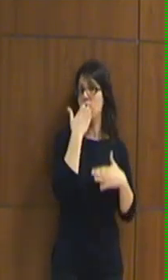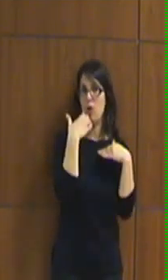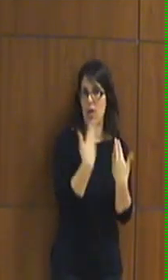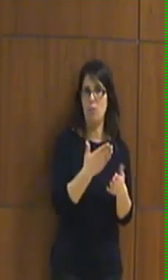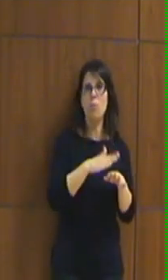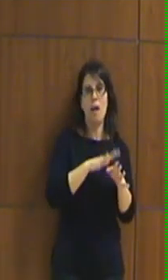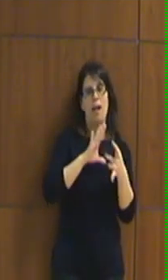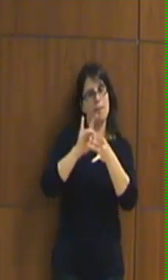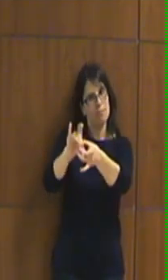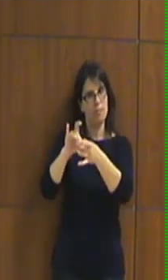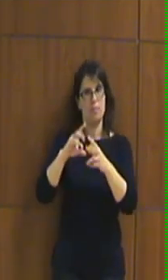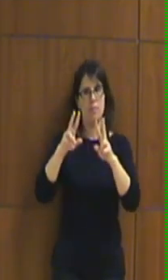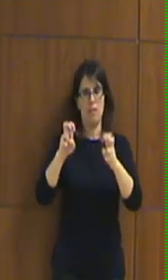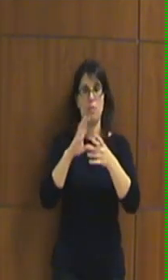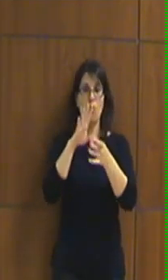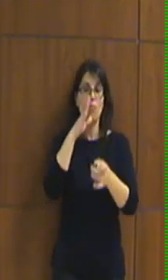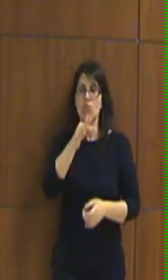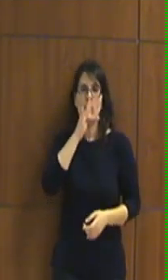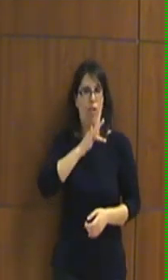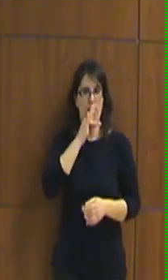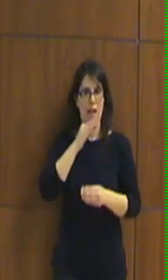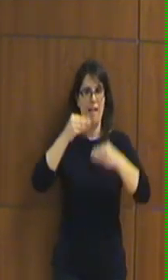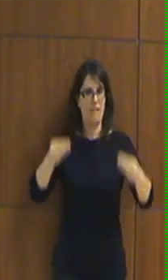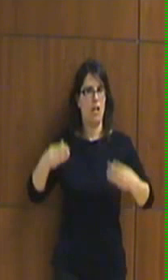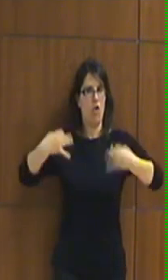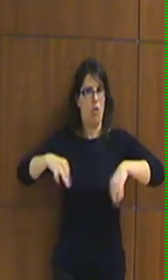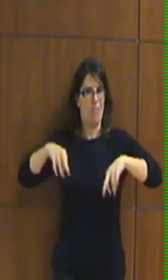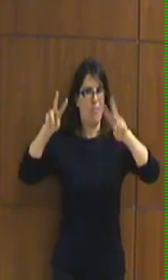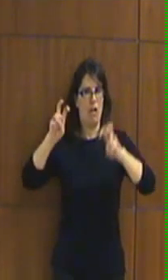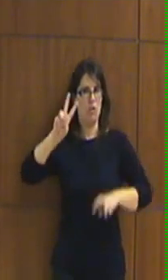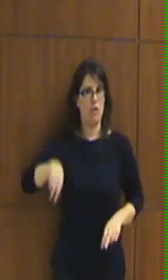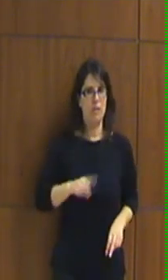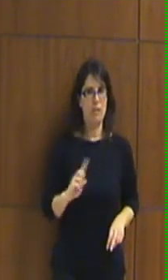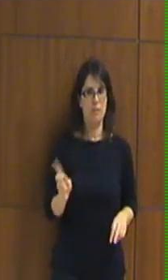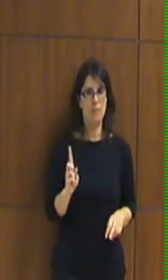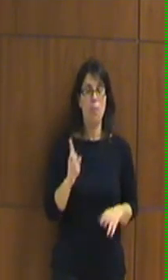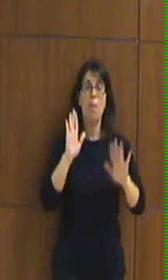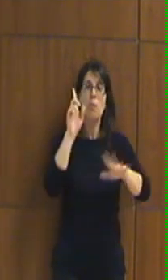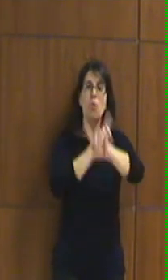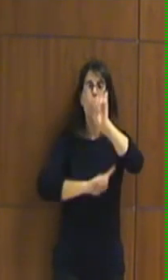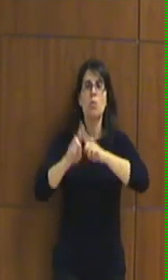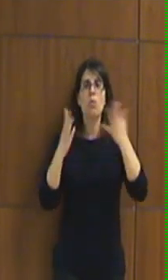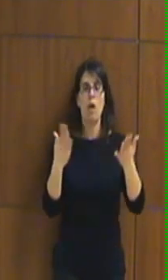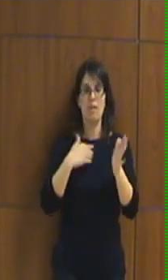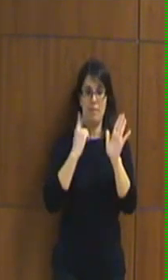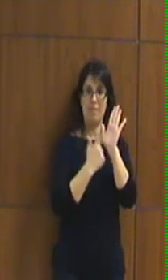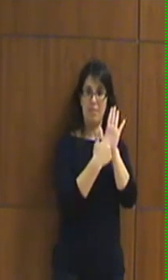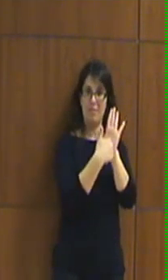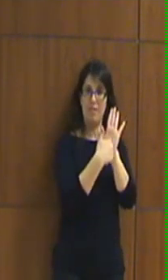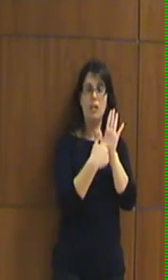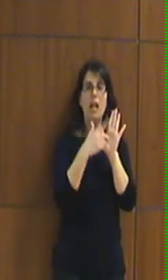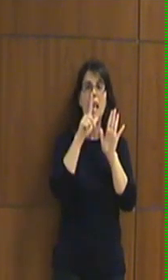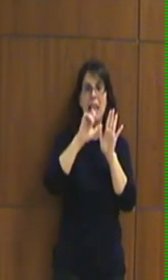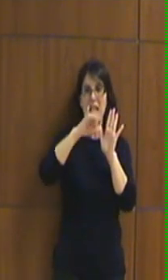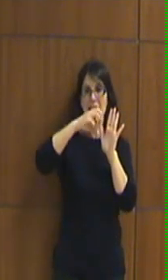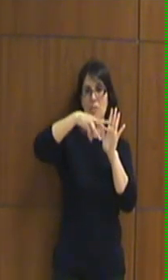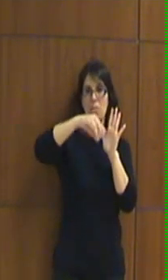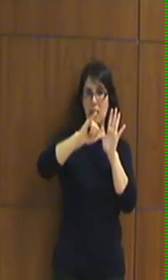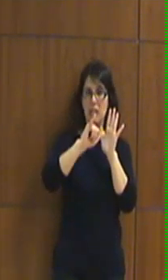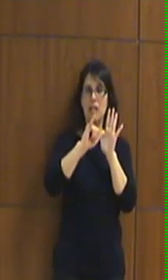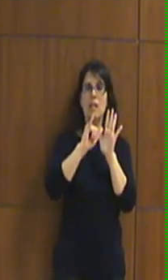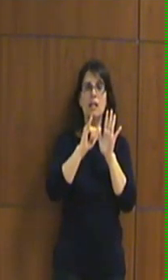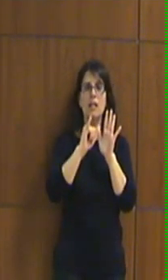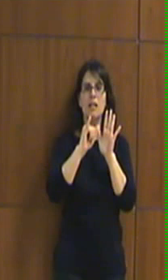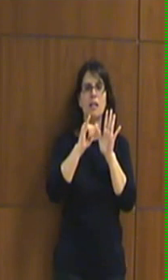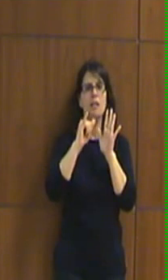es que la LISMI no ha sido acompañada durante estos años, ha servido y sirve para mucho, aunque solo sea